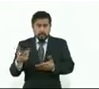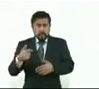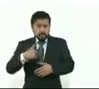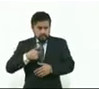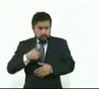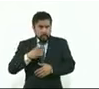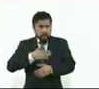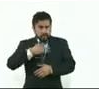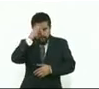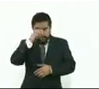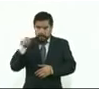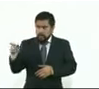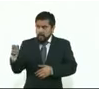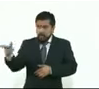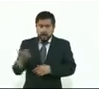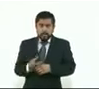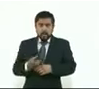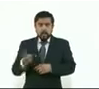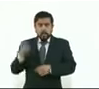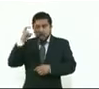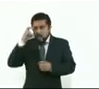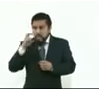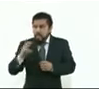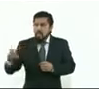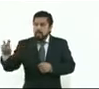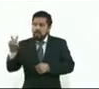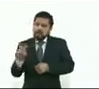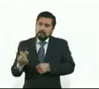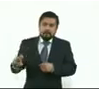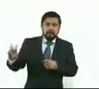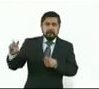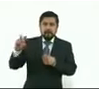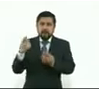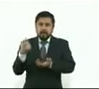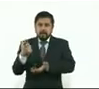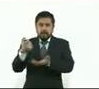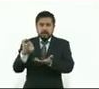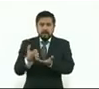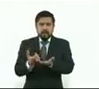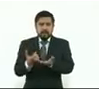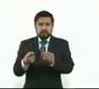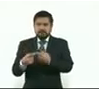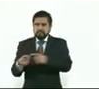que dejen de viajar, que dejen de utilizar vehículos